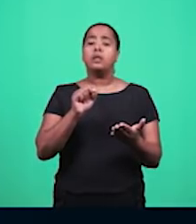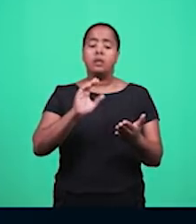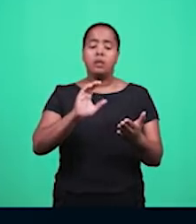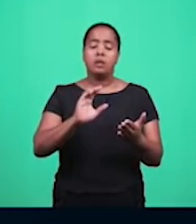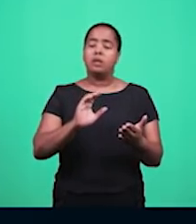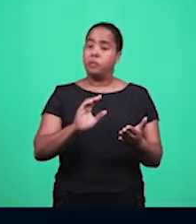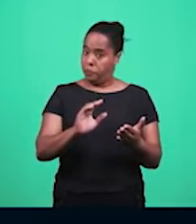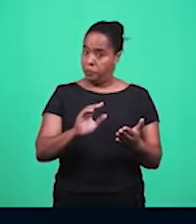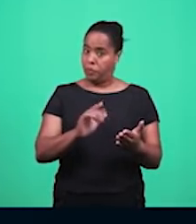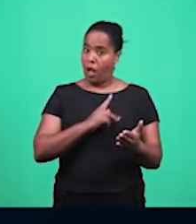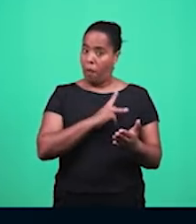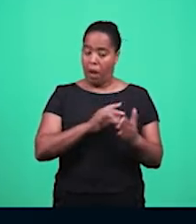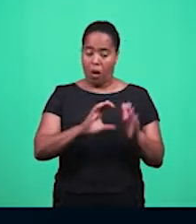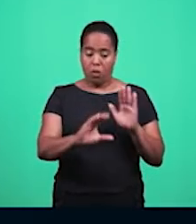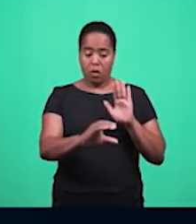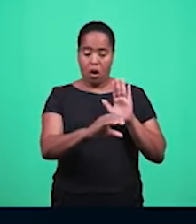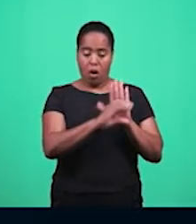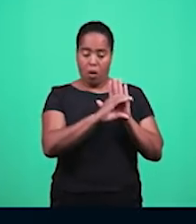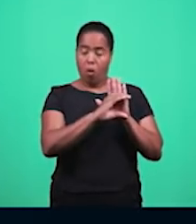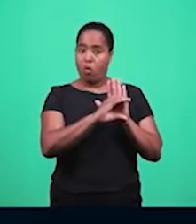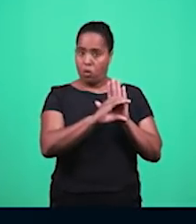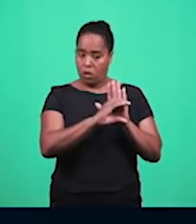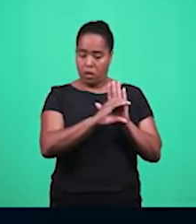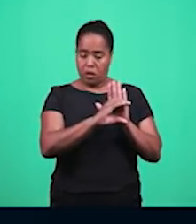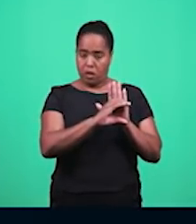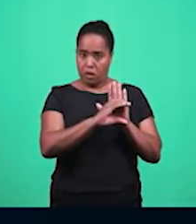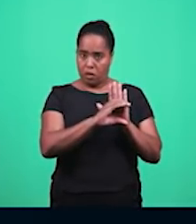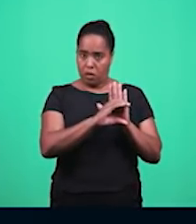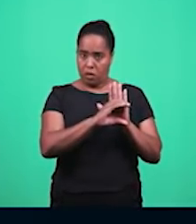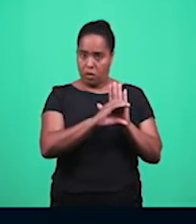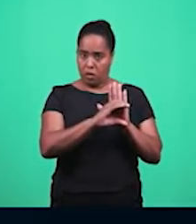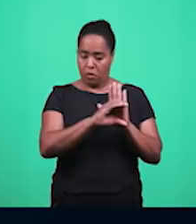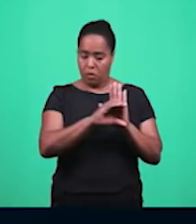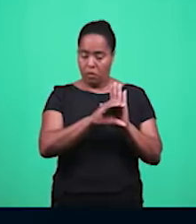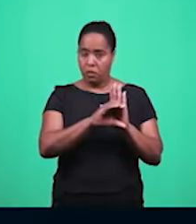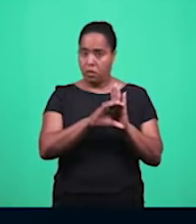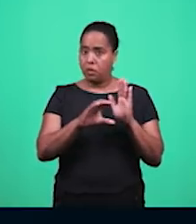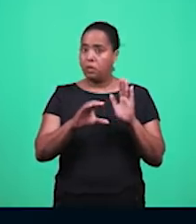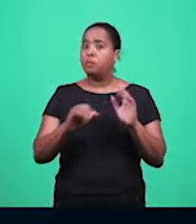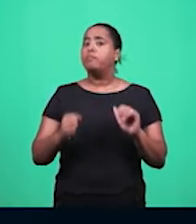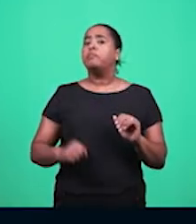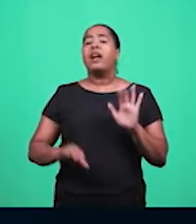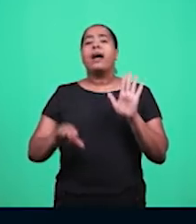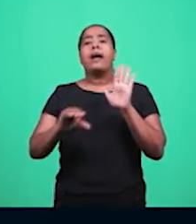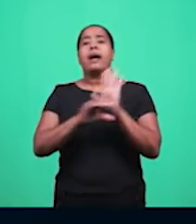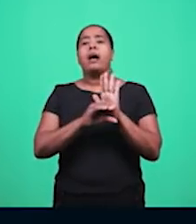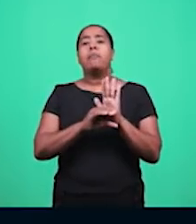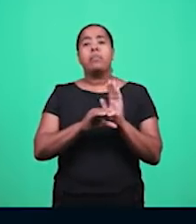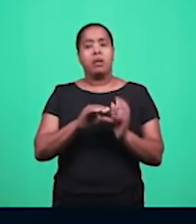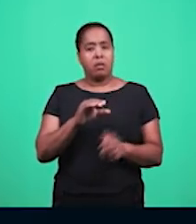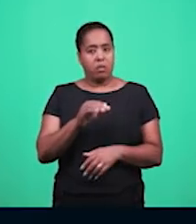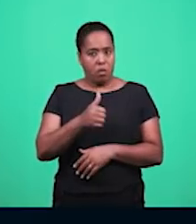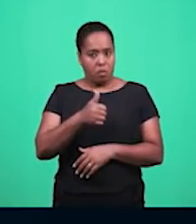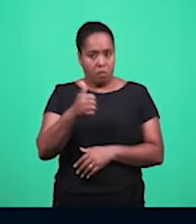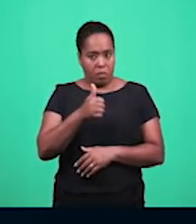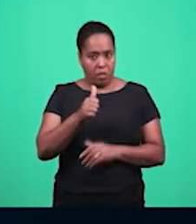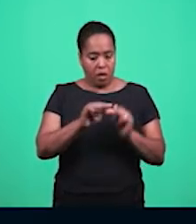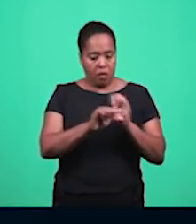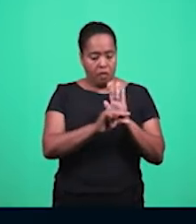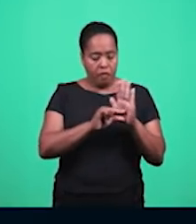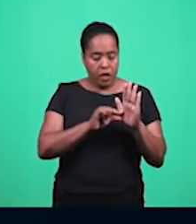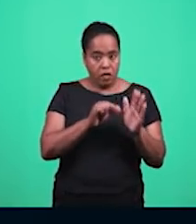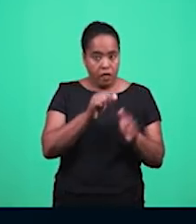en la epístola de pablo a los colosenses en el capítulo primero el versículo